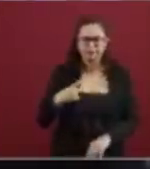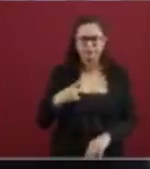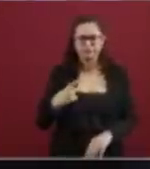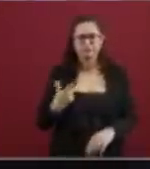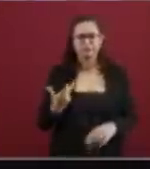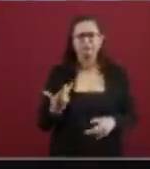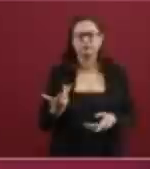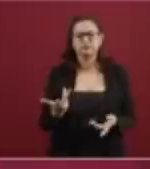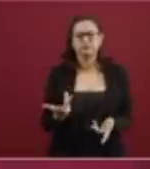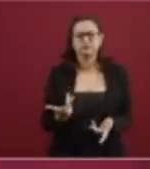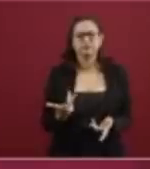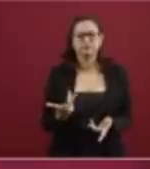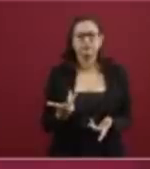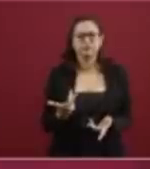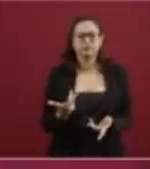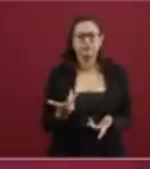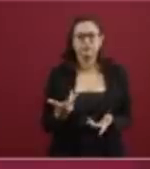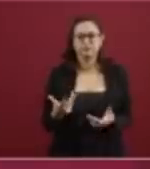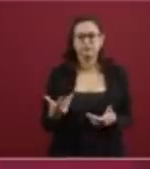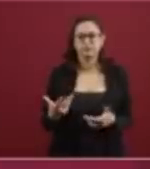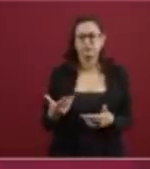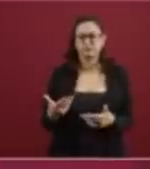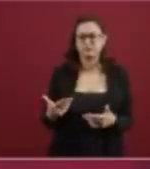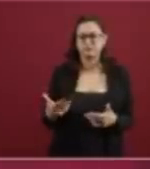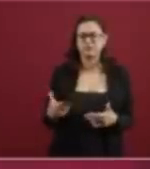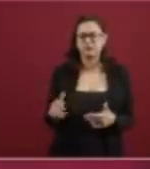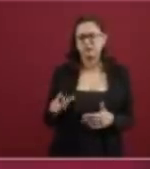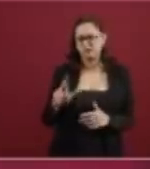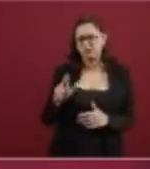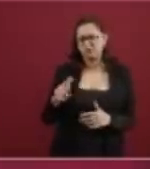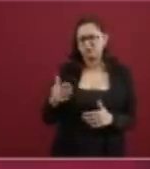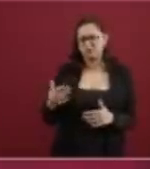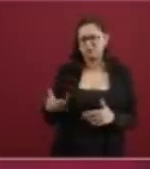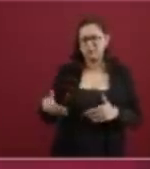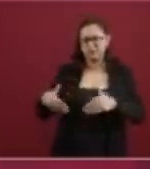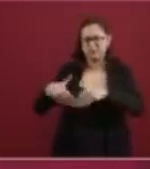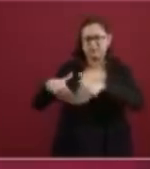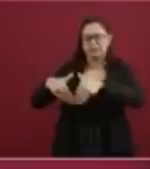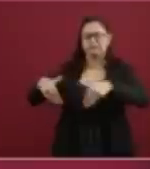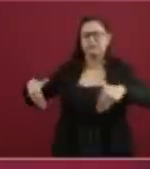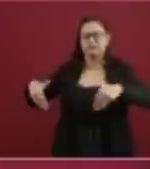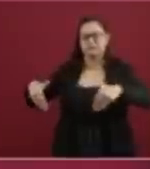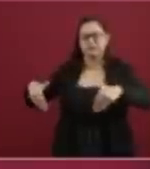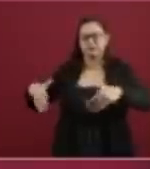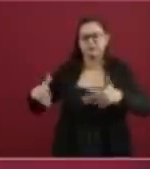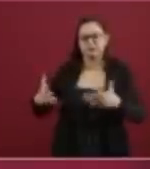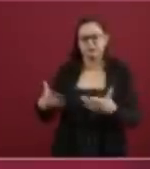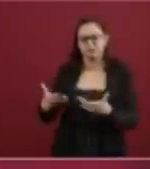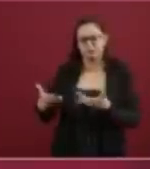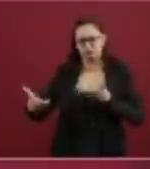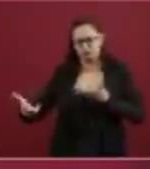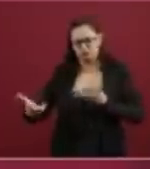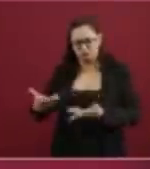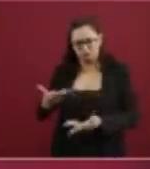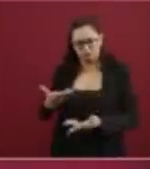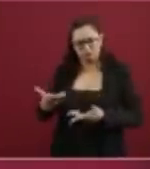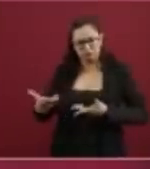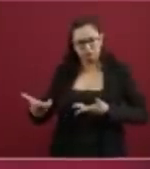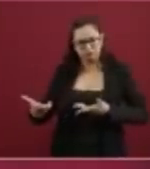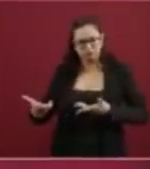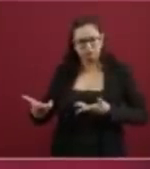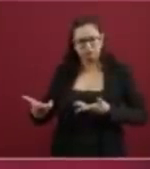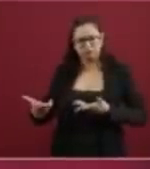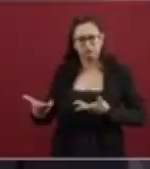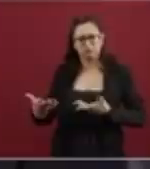pasar la línea, la frontera de lo que ya tiene que ver con